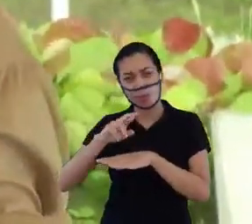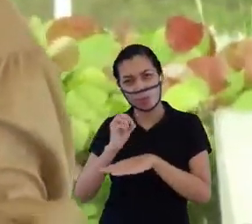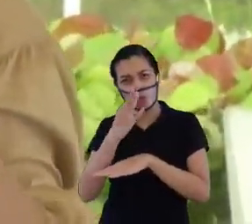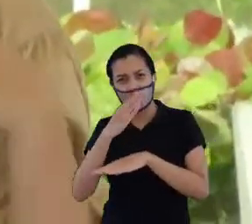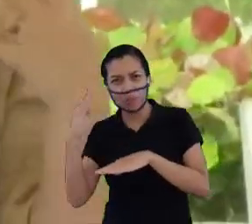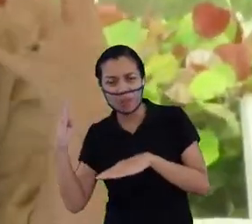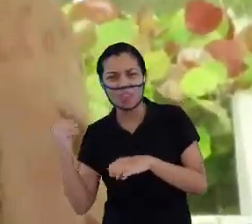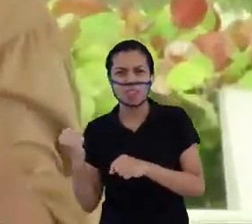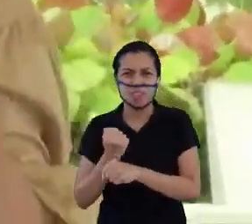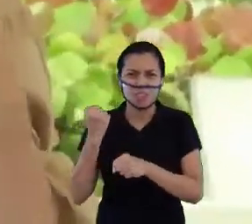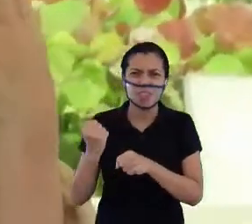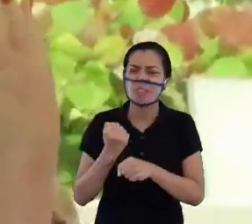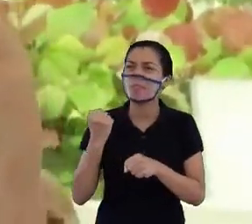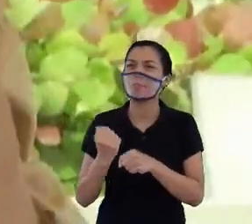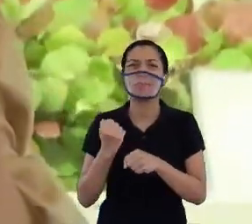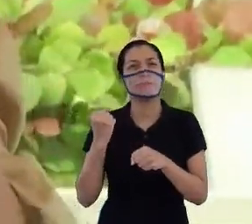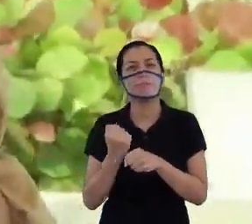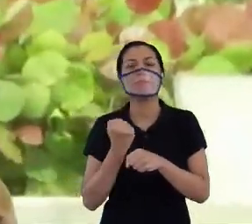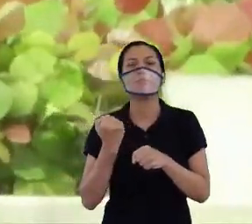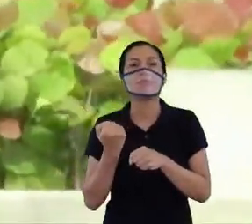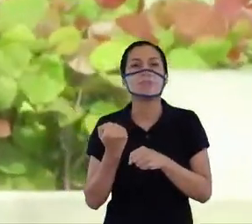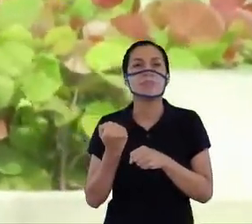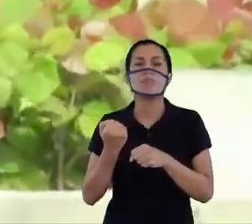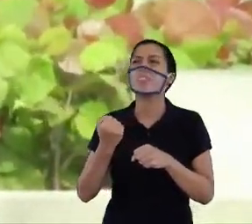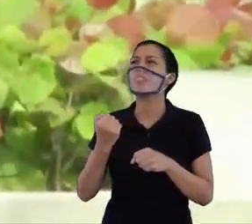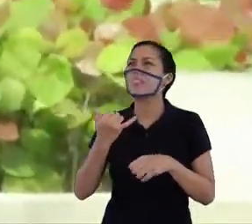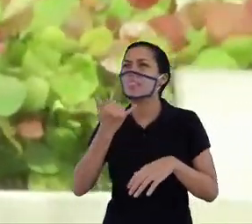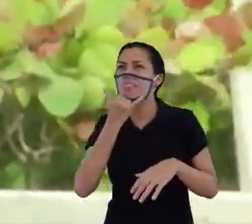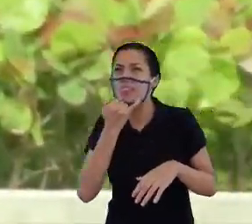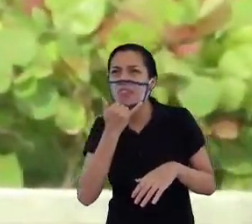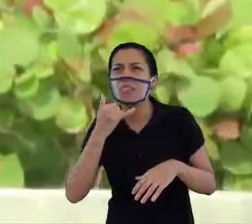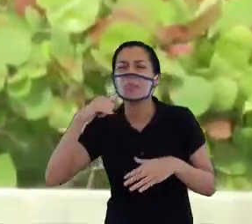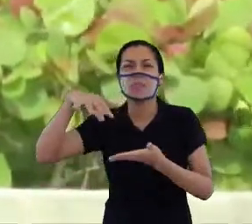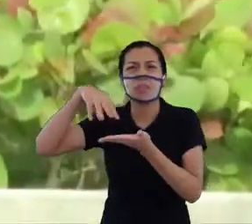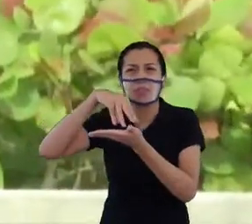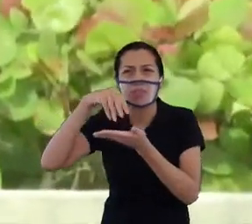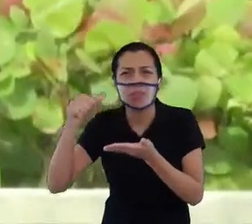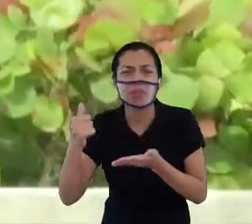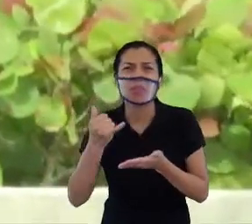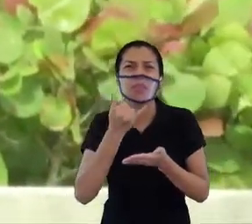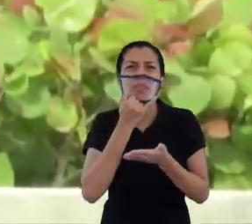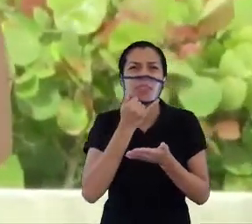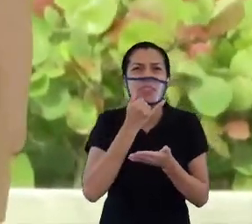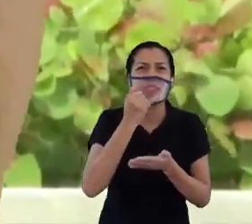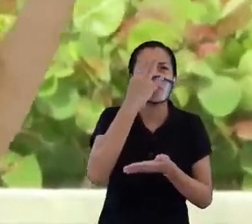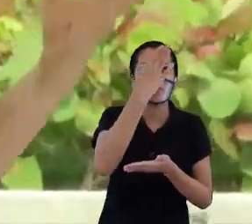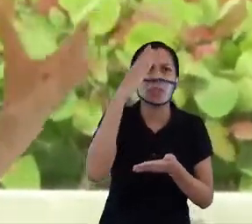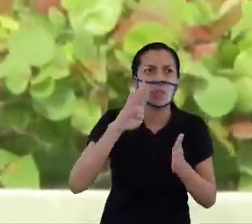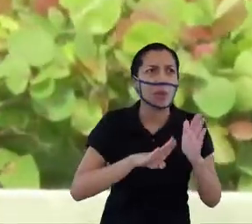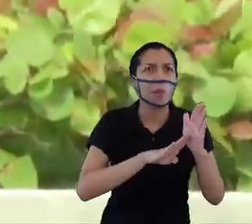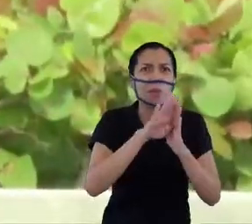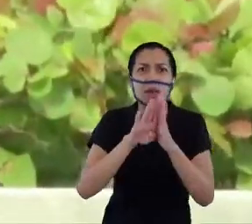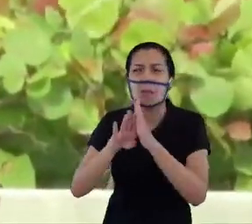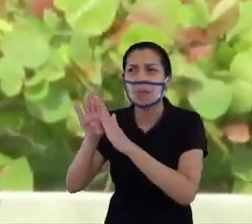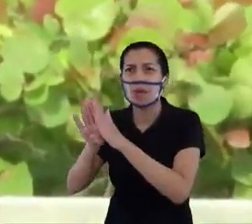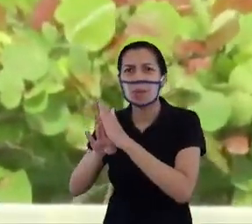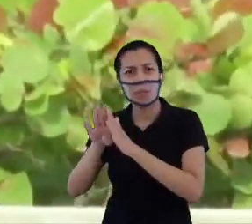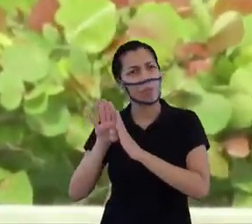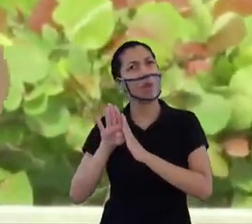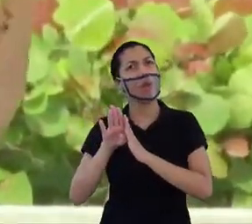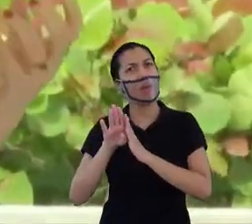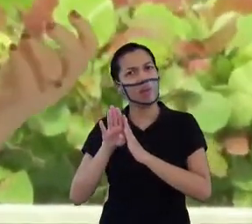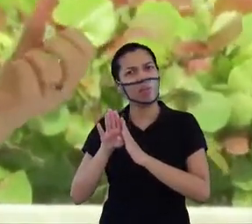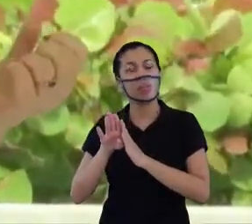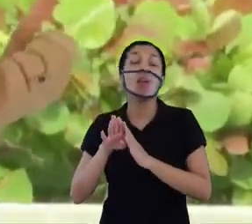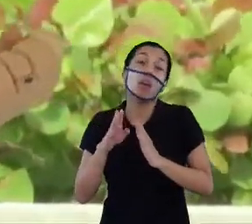es ¿qué es lo que está pasando en Barranquilla? ¿Qué es lo que está pasando en el departamento? Que están teniendo, digamos, un crecimiento sostenible a lo